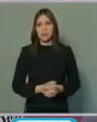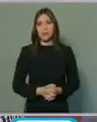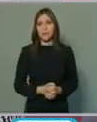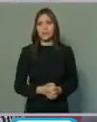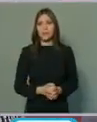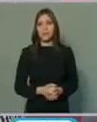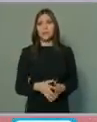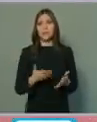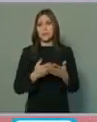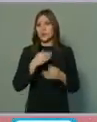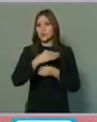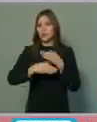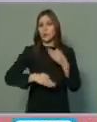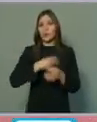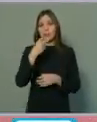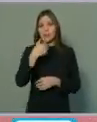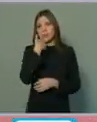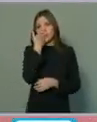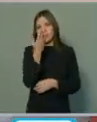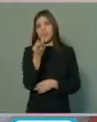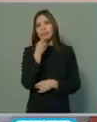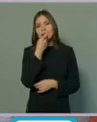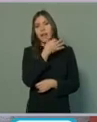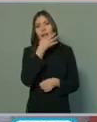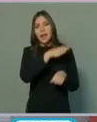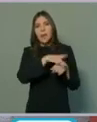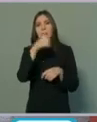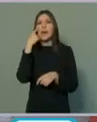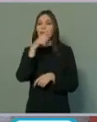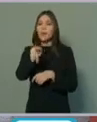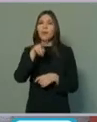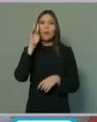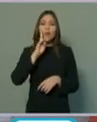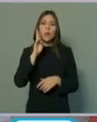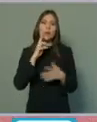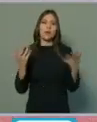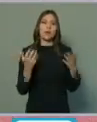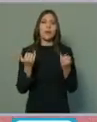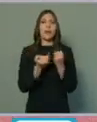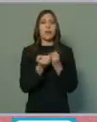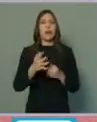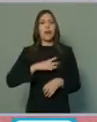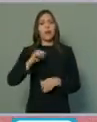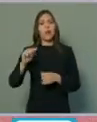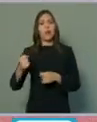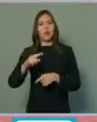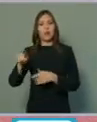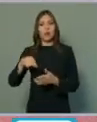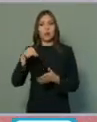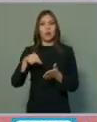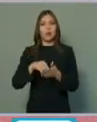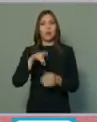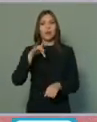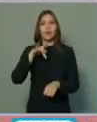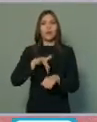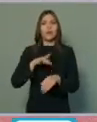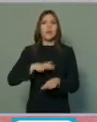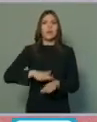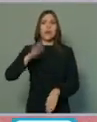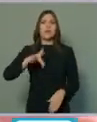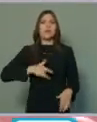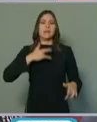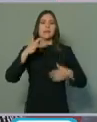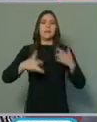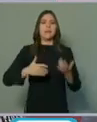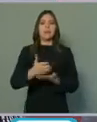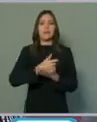Esto les invito a que lo hagan. Y por supuesto hay zonas que tradicionalmente también son mucho más excitables. ¿Por dónde podríamos